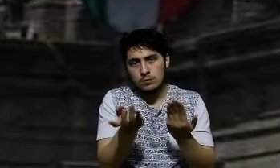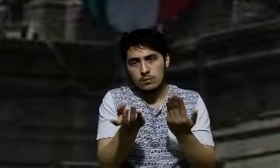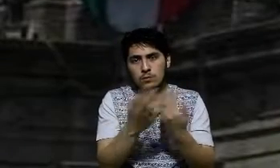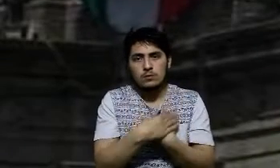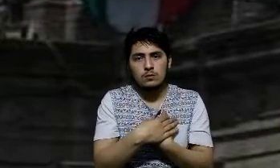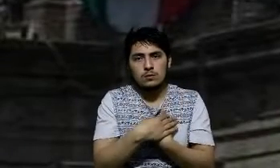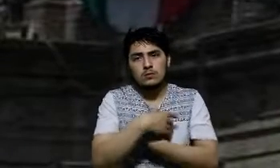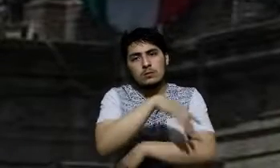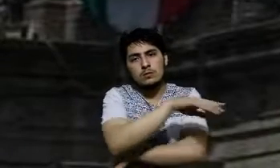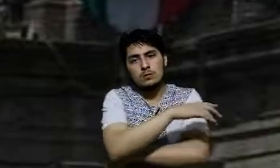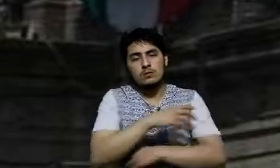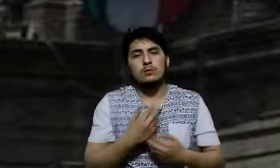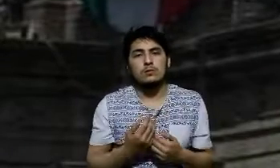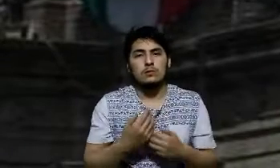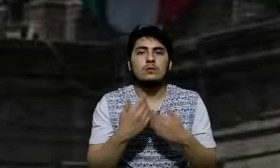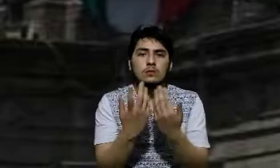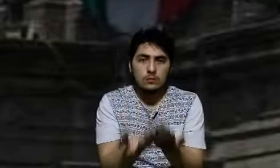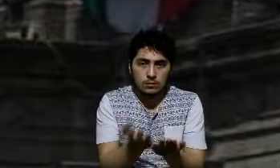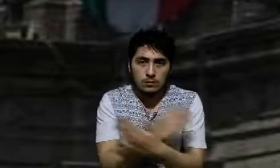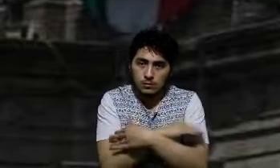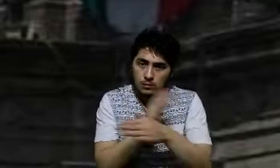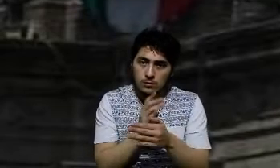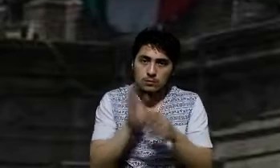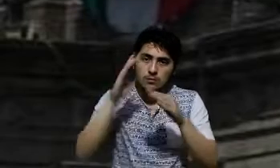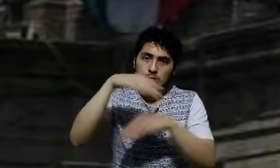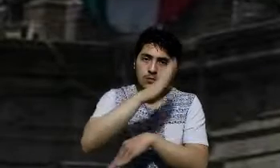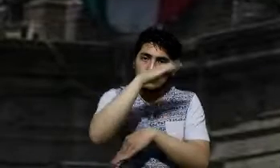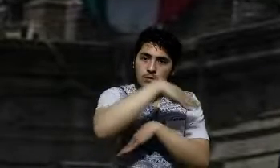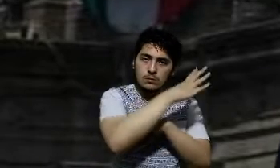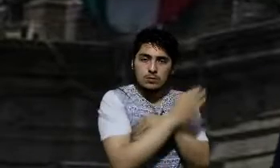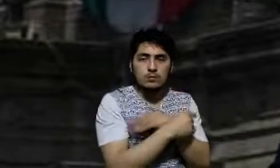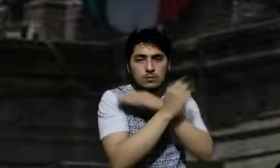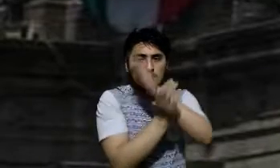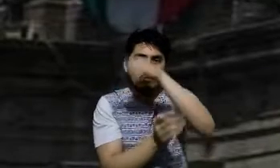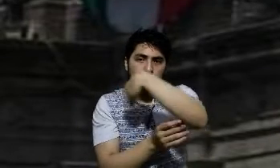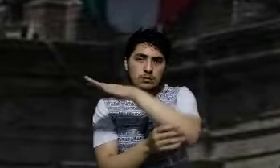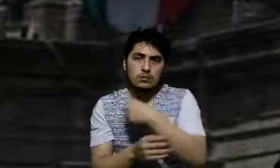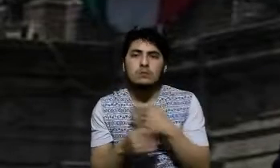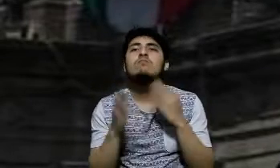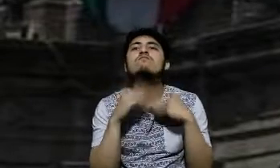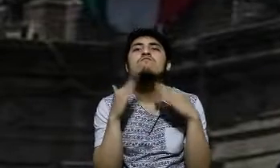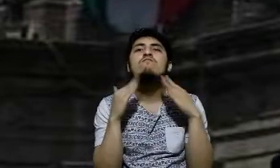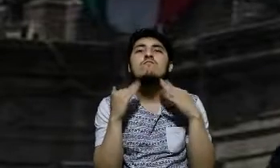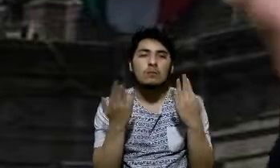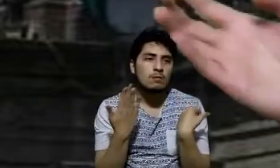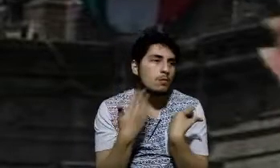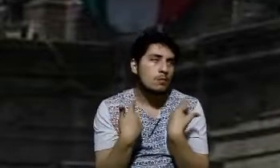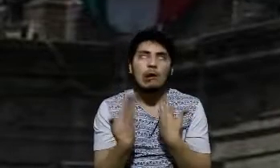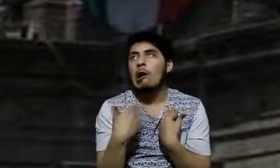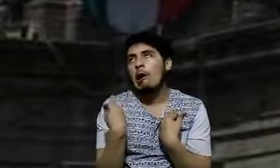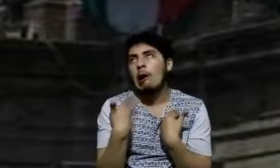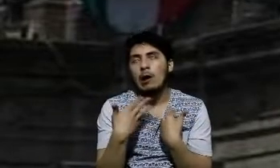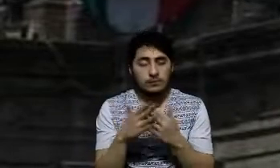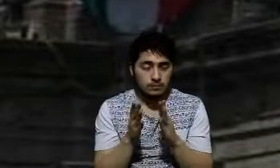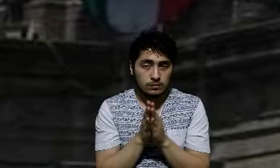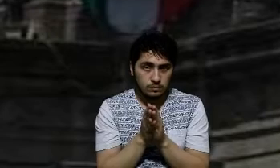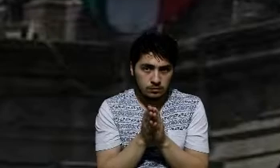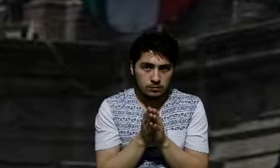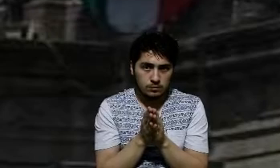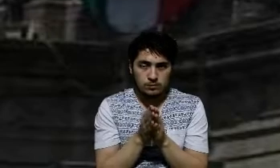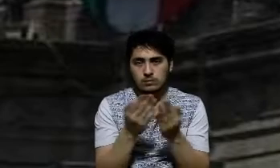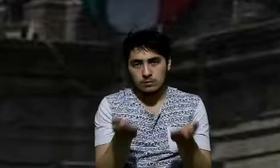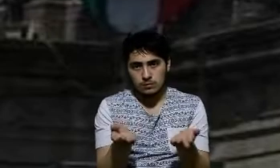corrupción. No, la corrupción ya ha acabado. Ya no tenemos a esos personajes del